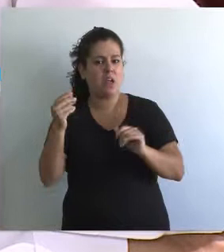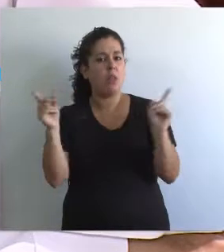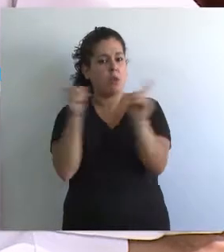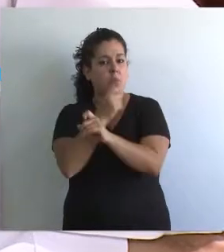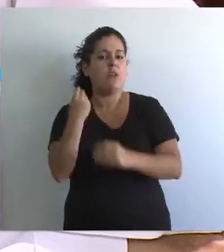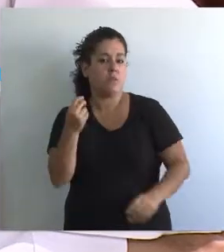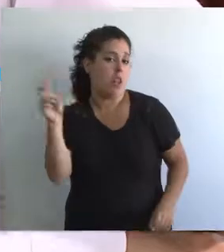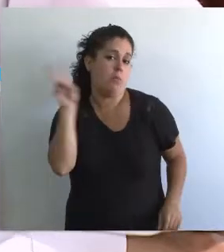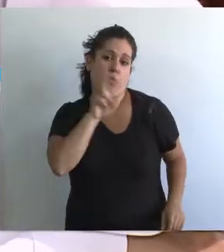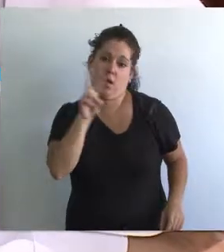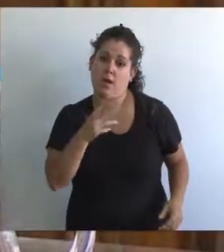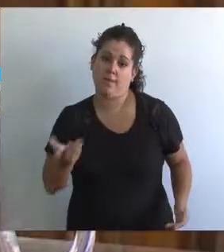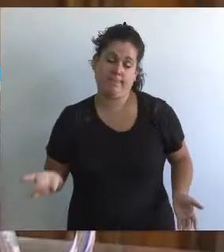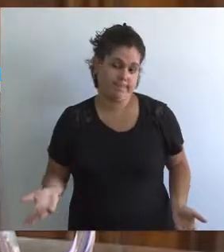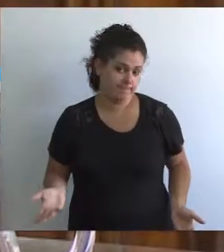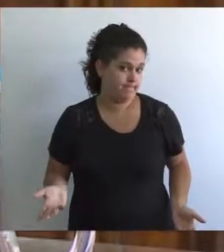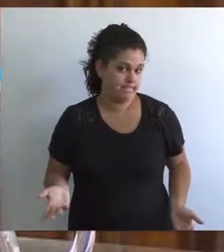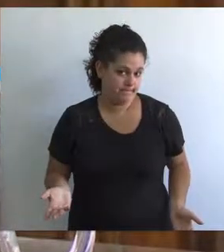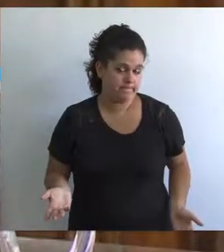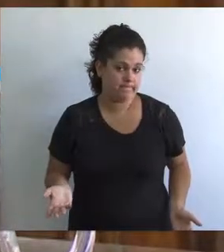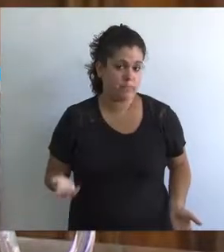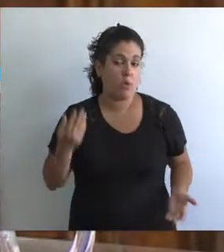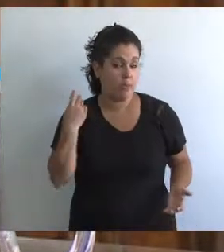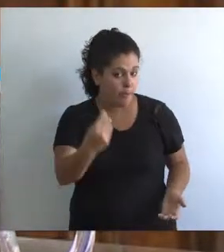problema de las mujeres, digamos, ¿no?